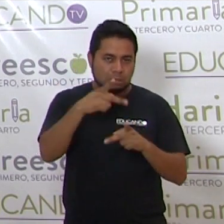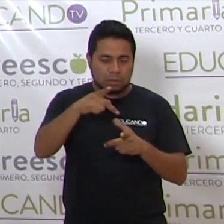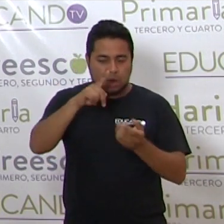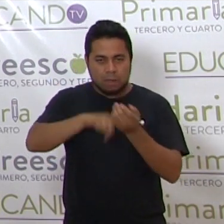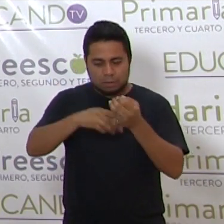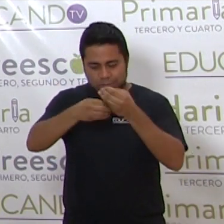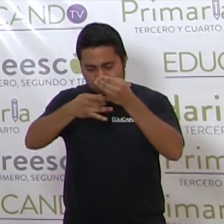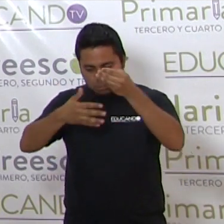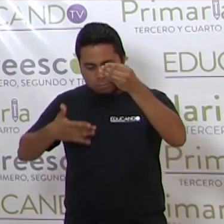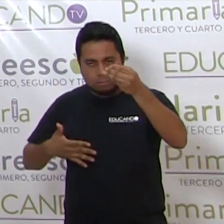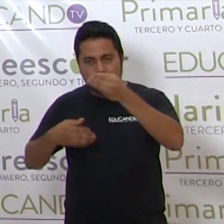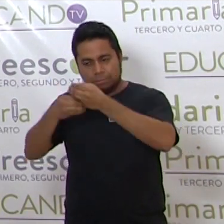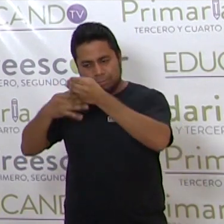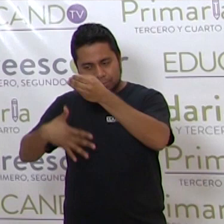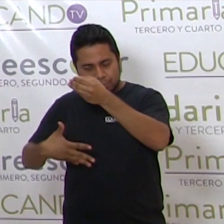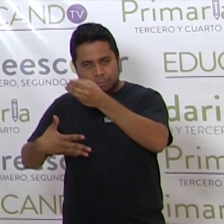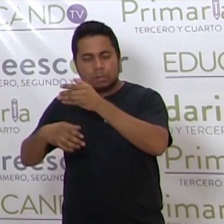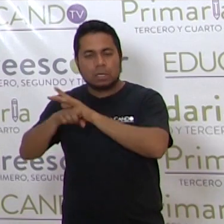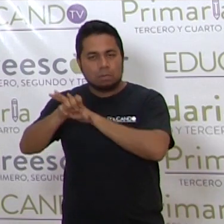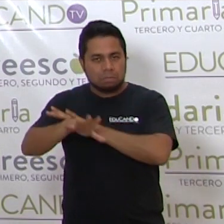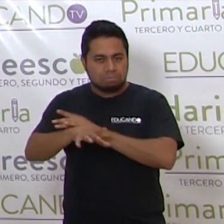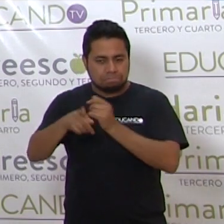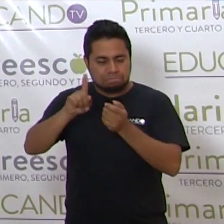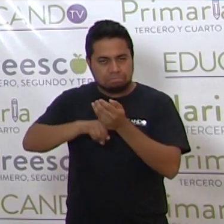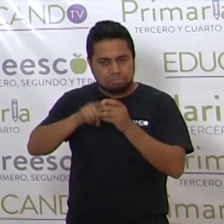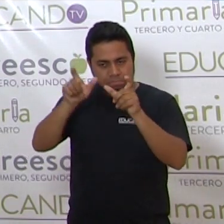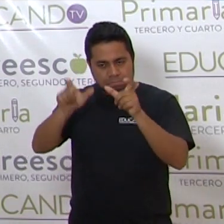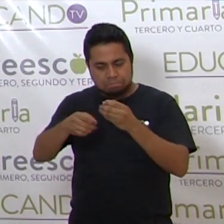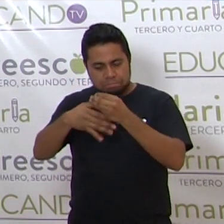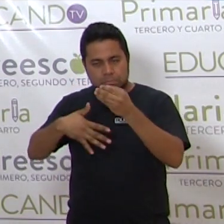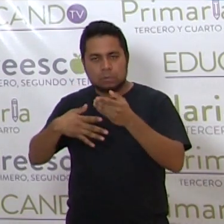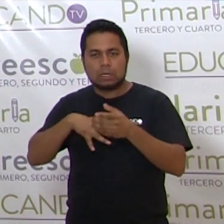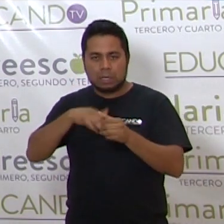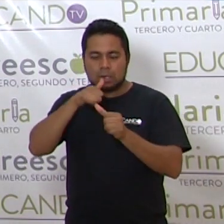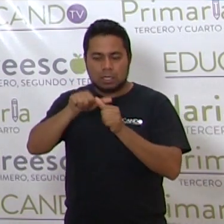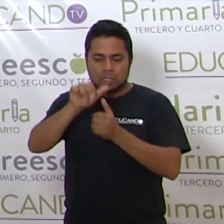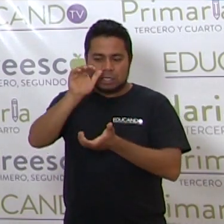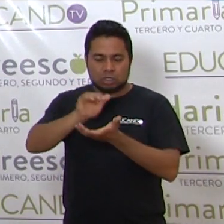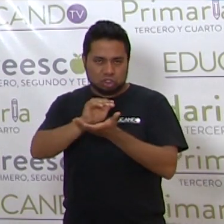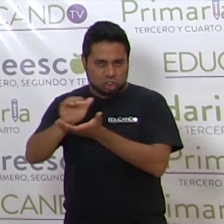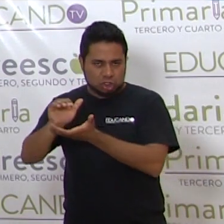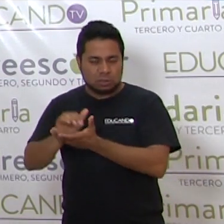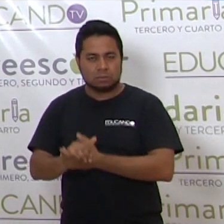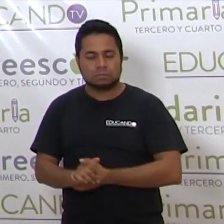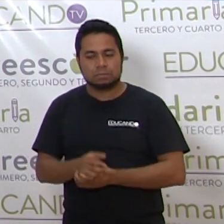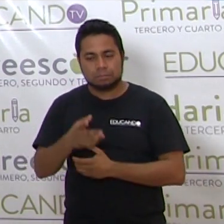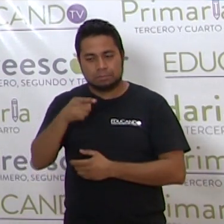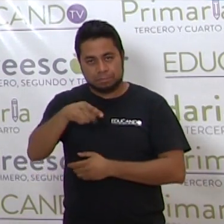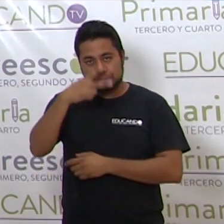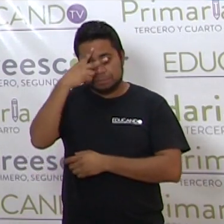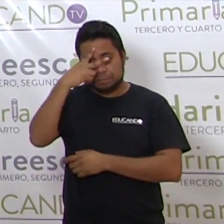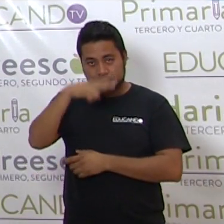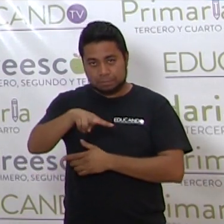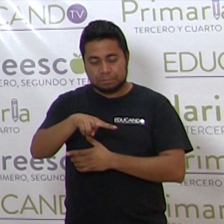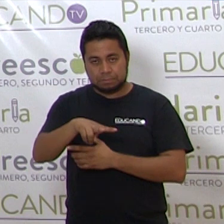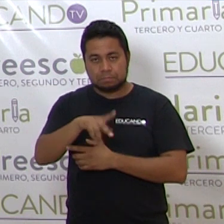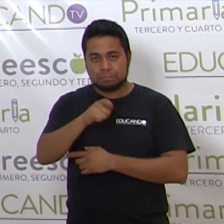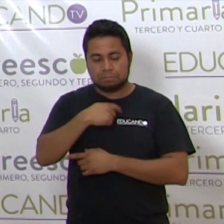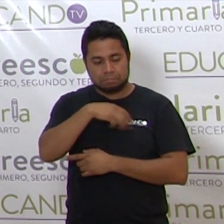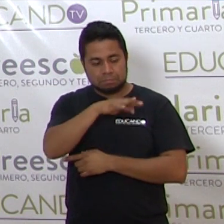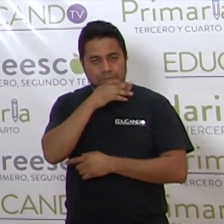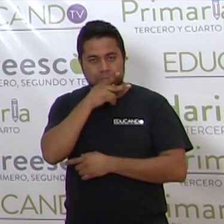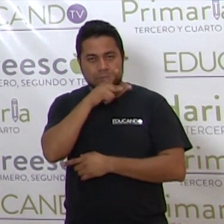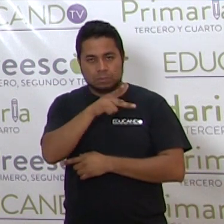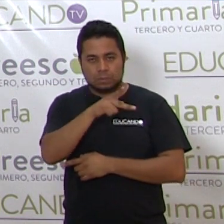contenido en este caso va con minúsculas y bueno en méxico yo elegí la